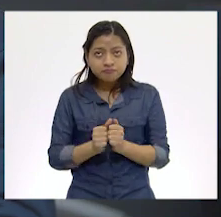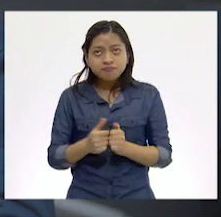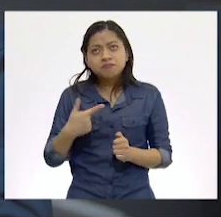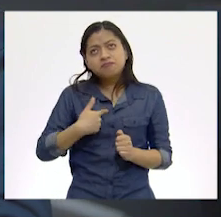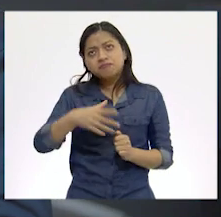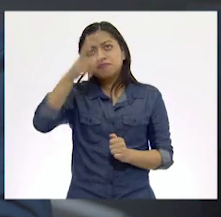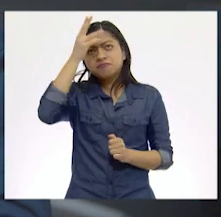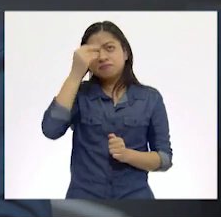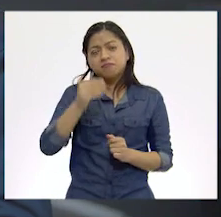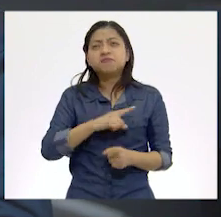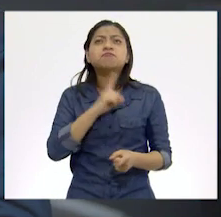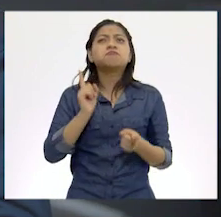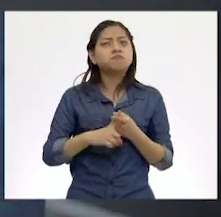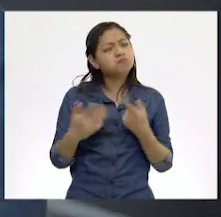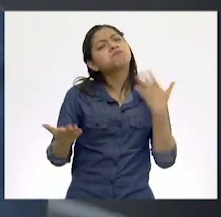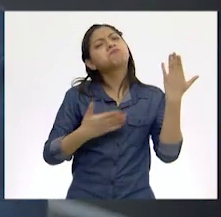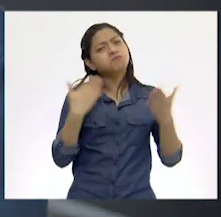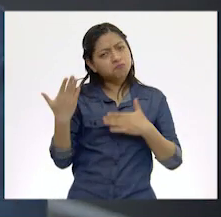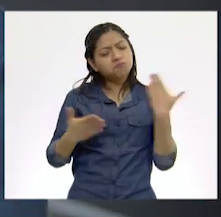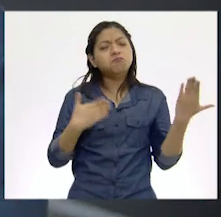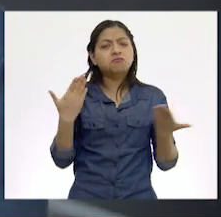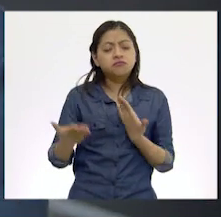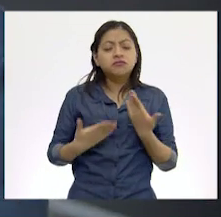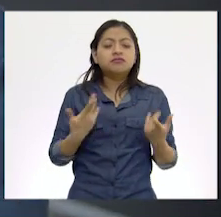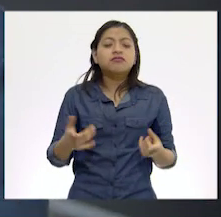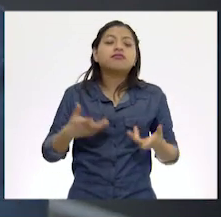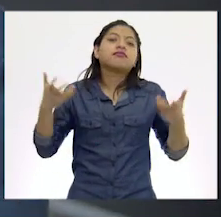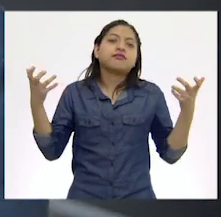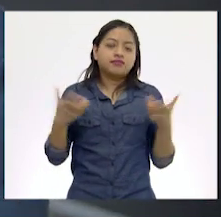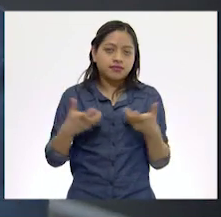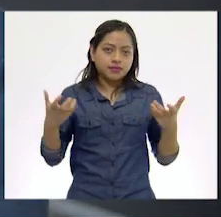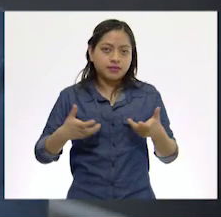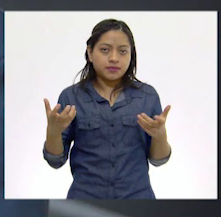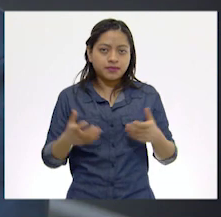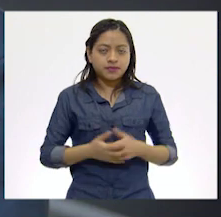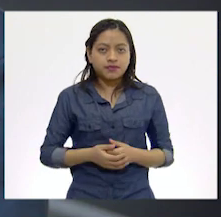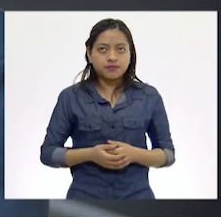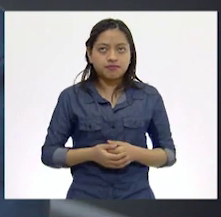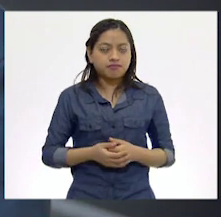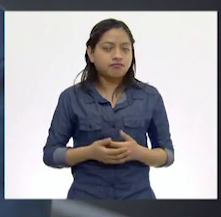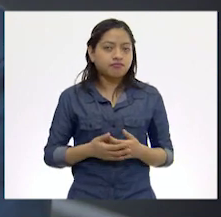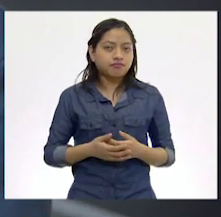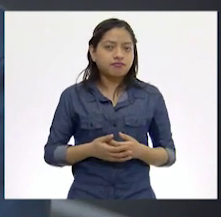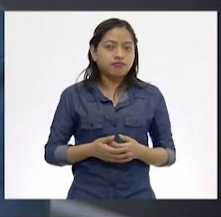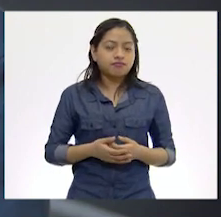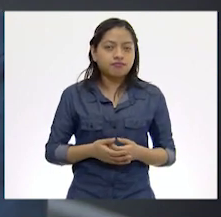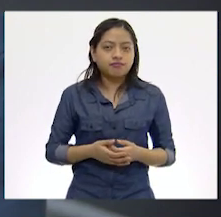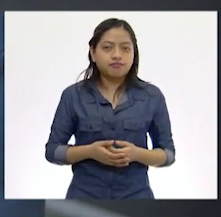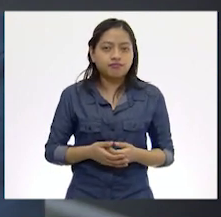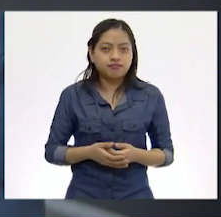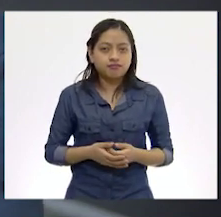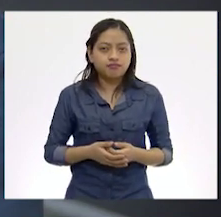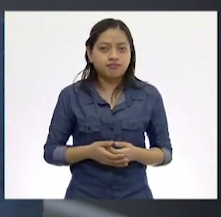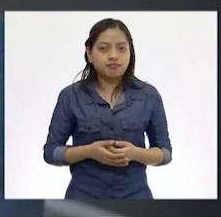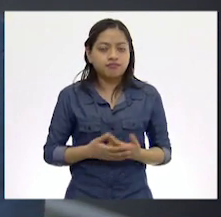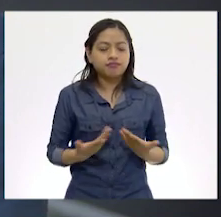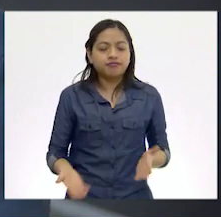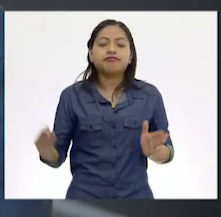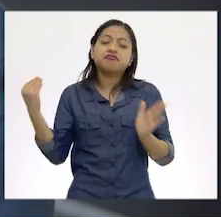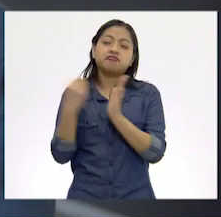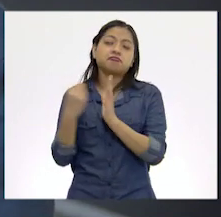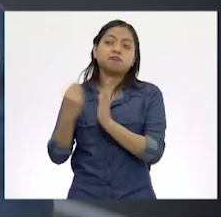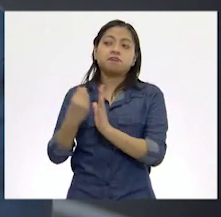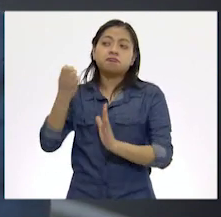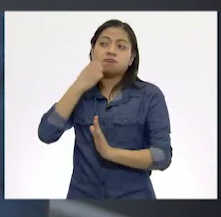Pues está medio divertida. Hacemos pues básicamente lo que vendría siendo las